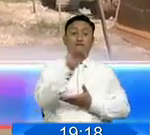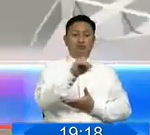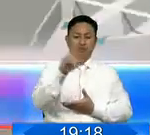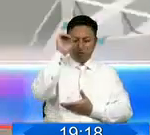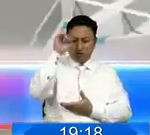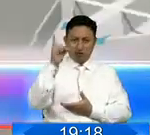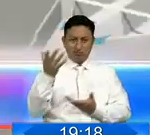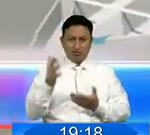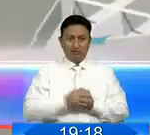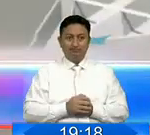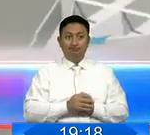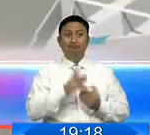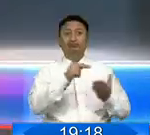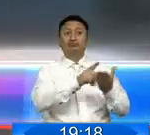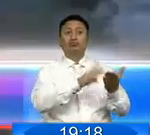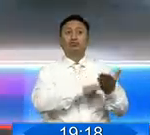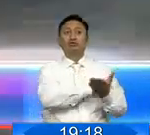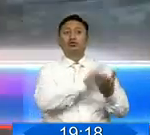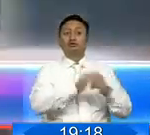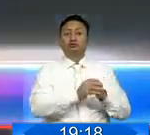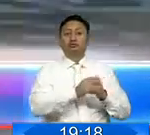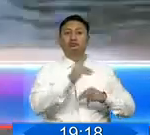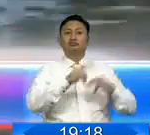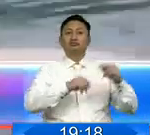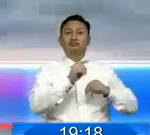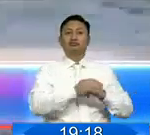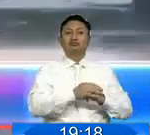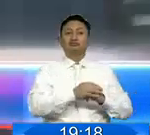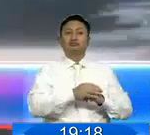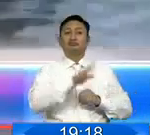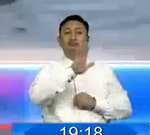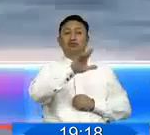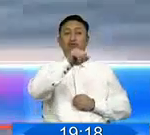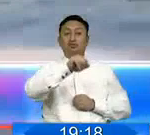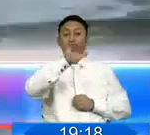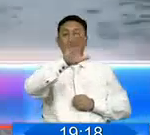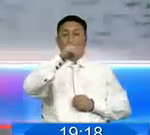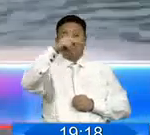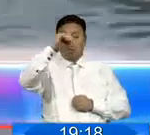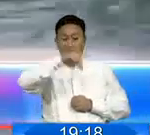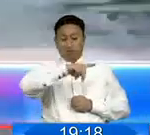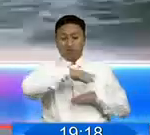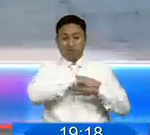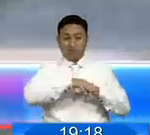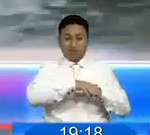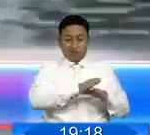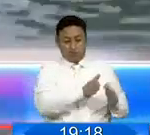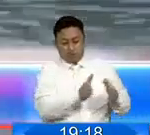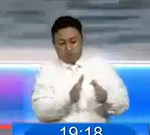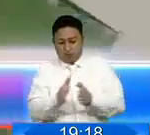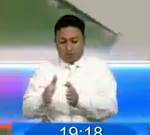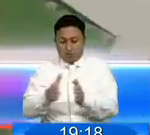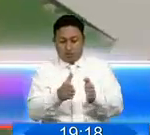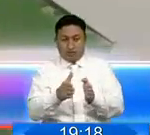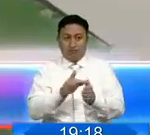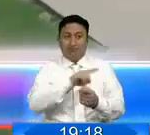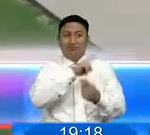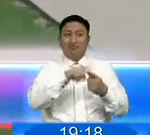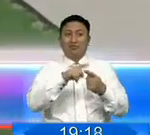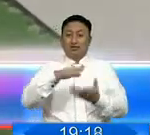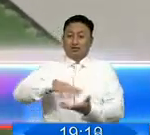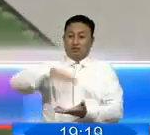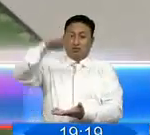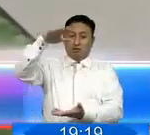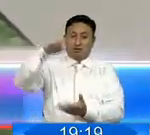posición. El proyecto está diseñado para reencauzar 5.5 kilómetros del río, primero por un canal hasta un tanque